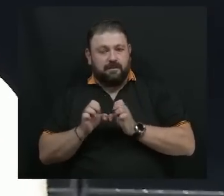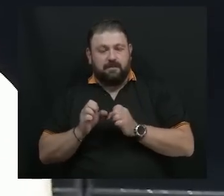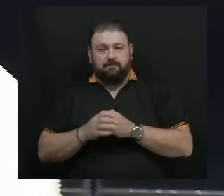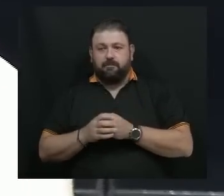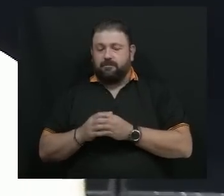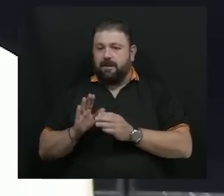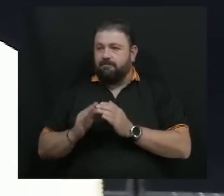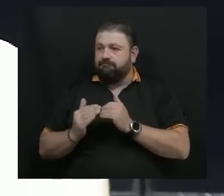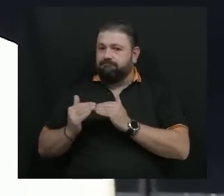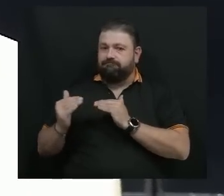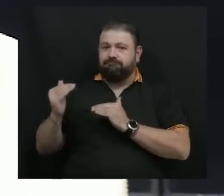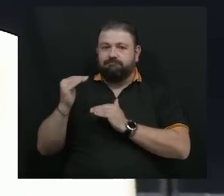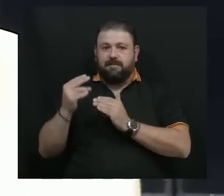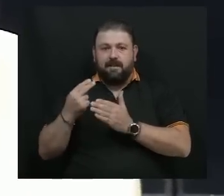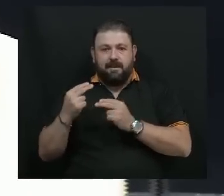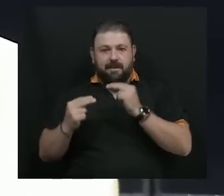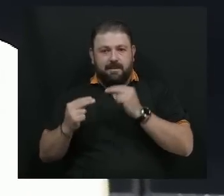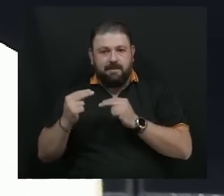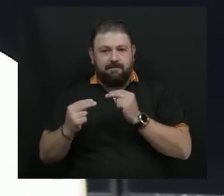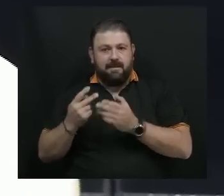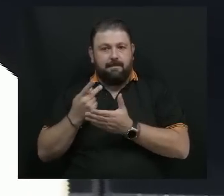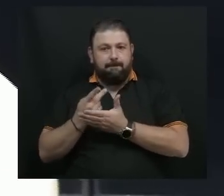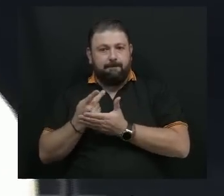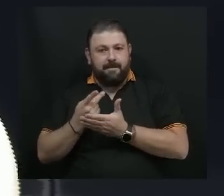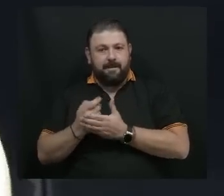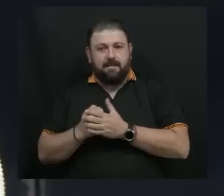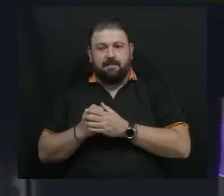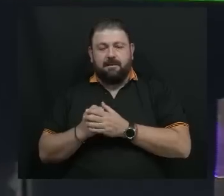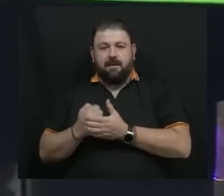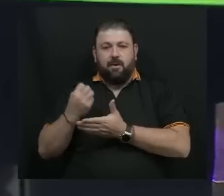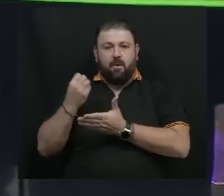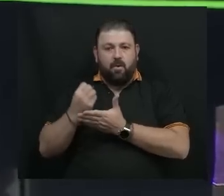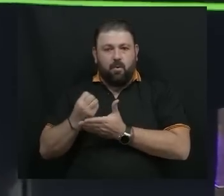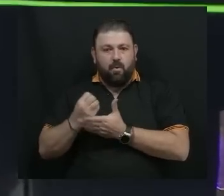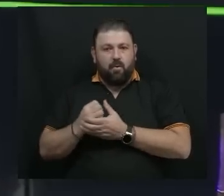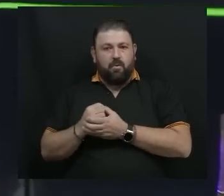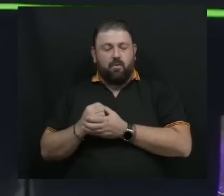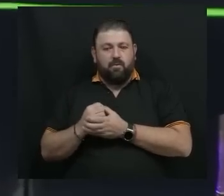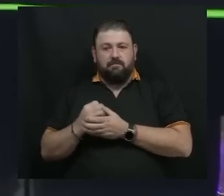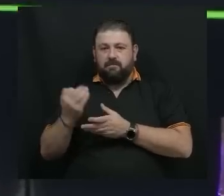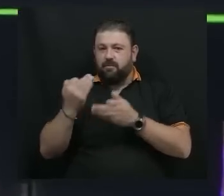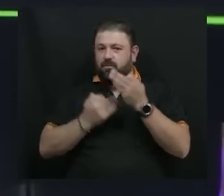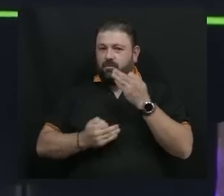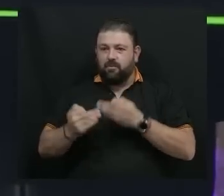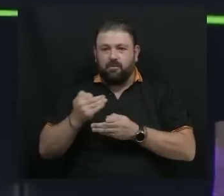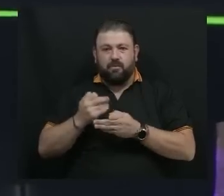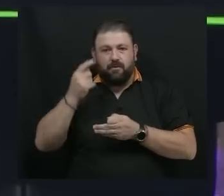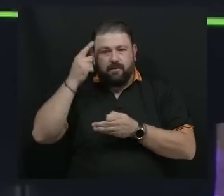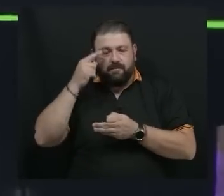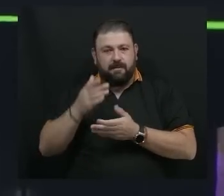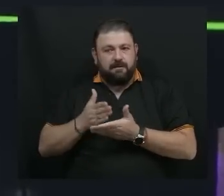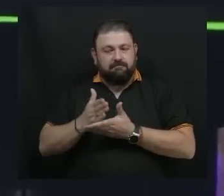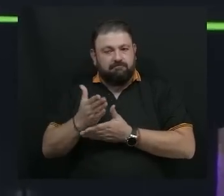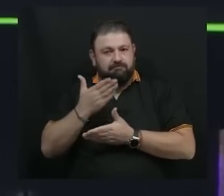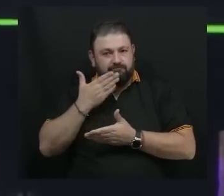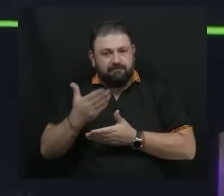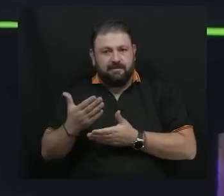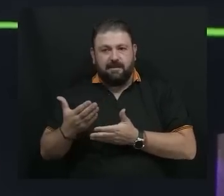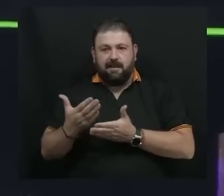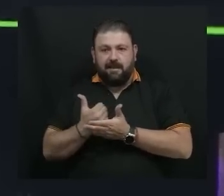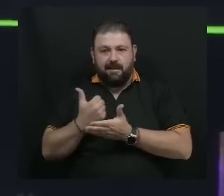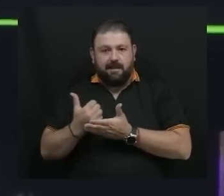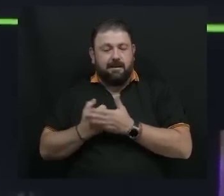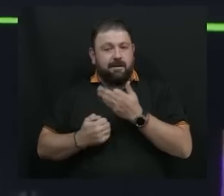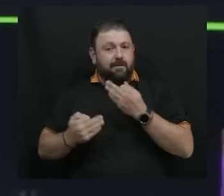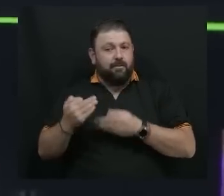Supreme, de que estás firmando gente nueva y la estás ayudando a crecer, a llegar a mayorista, a ganarse el bono de